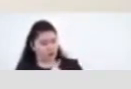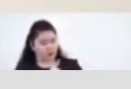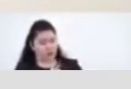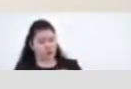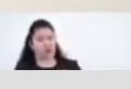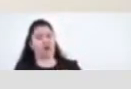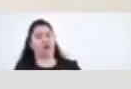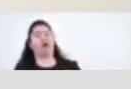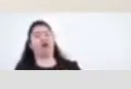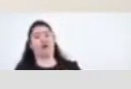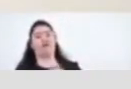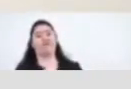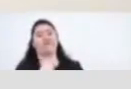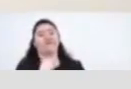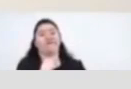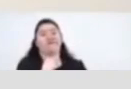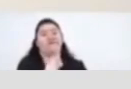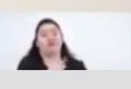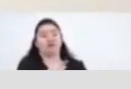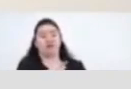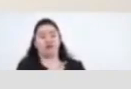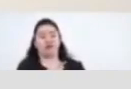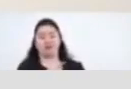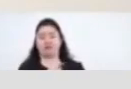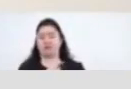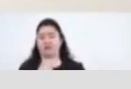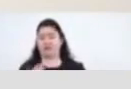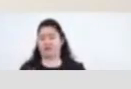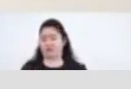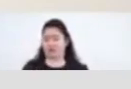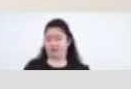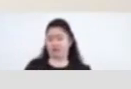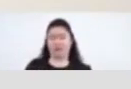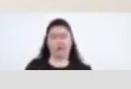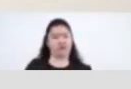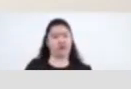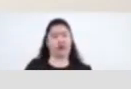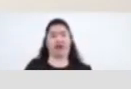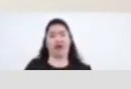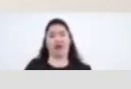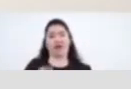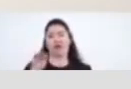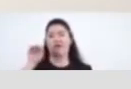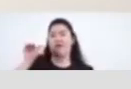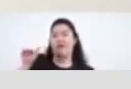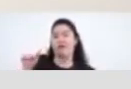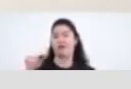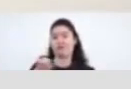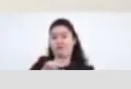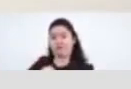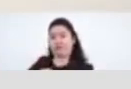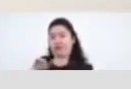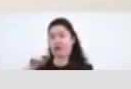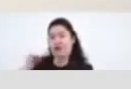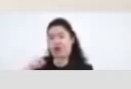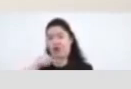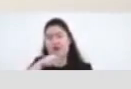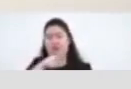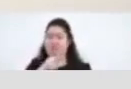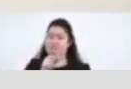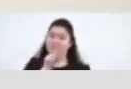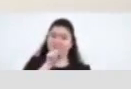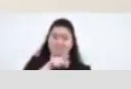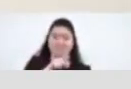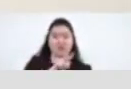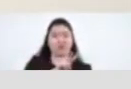se dio cuenta por la voz que no coincidía. Entonces fue cuando se llamó a las autoridades y pues se está